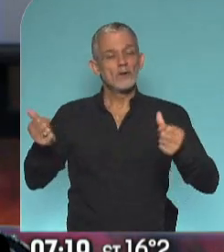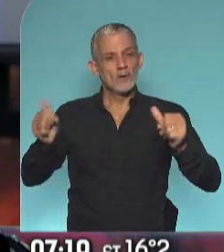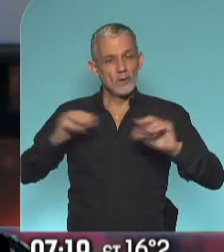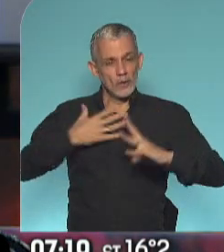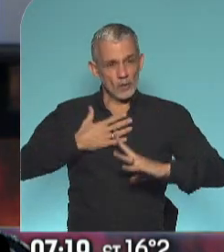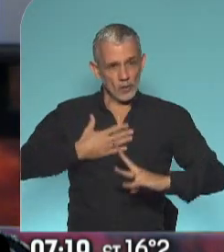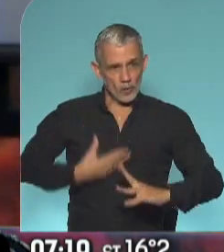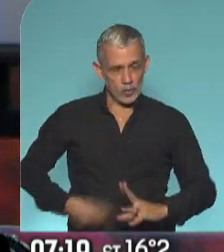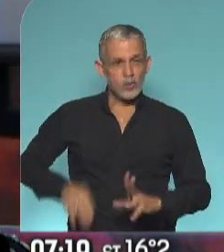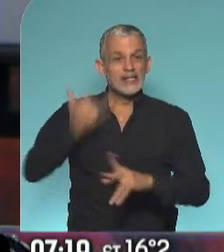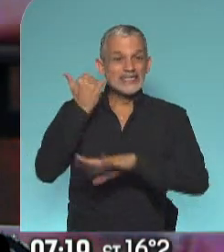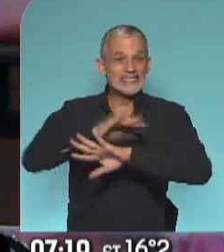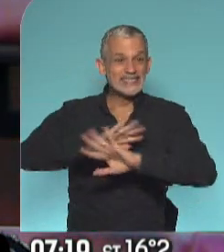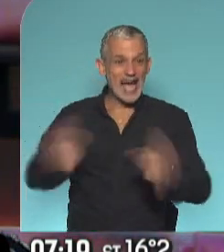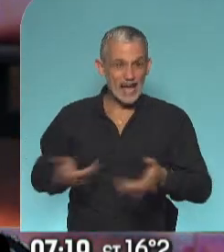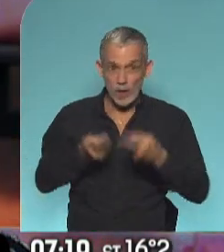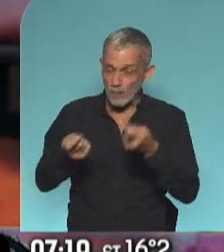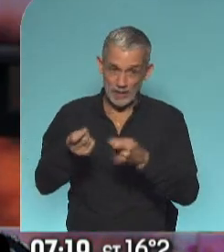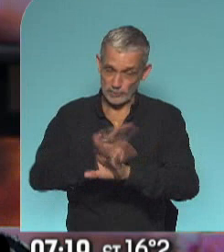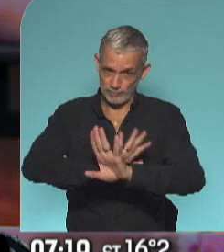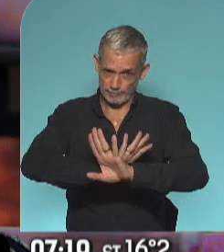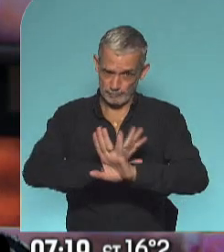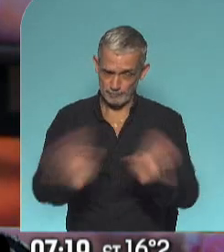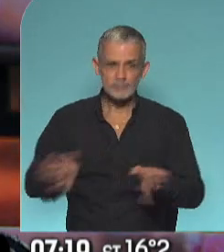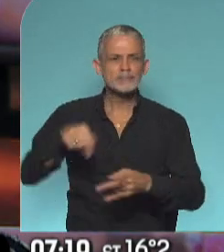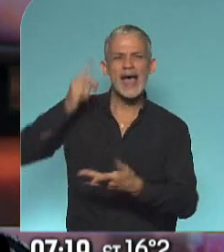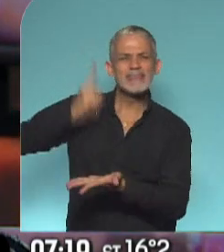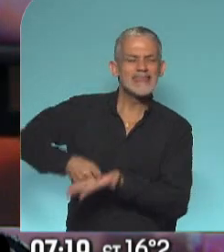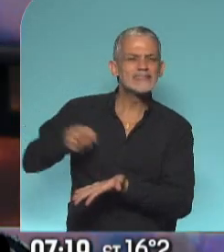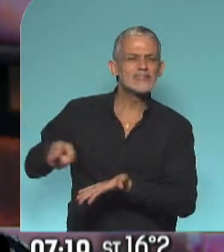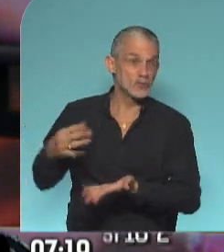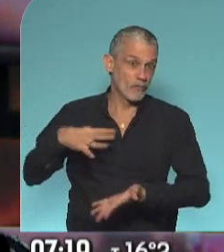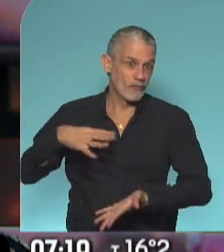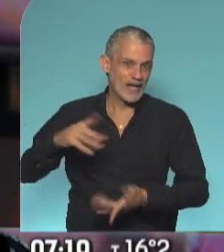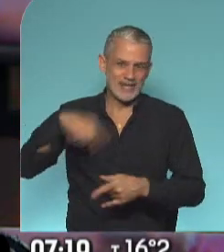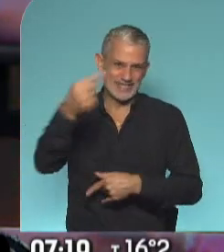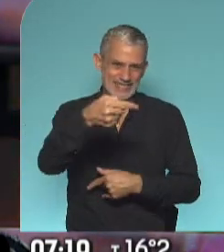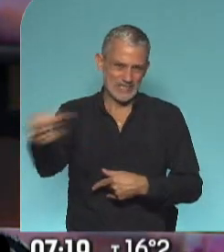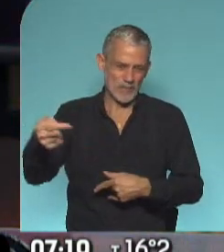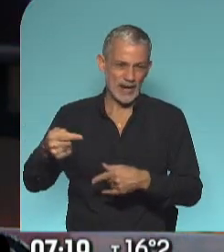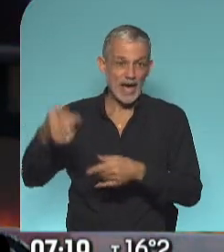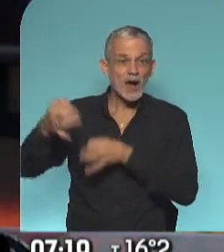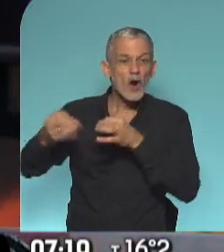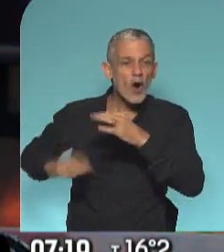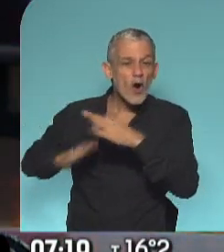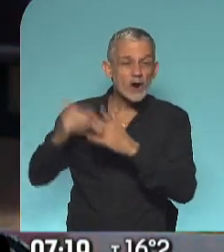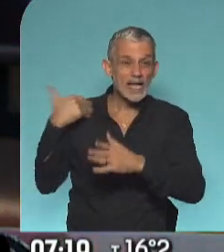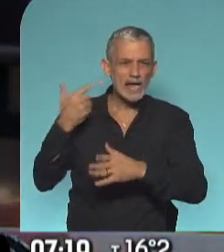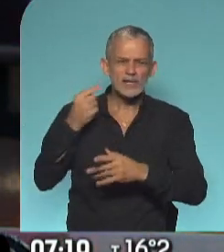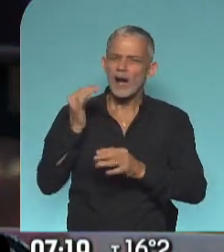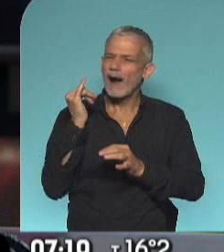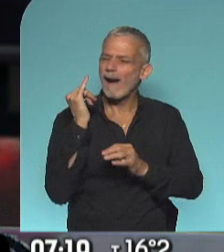una primera medida, ayer eso se aflojó. Ahora, la decisión de fondo se tiene que tomar la semana que viene. La Corte ayer dio un